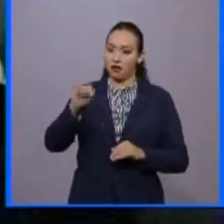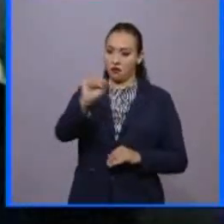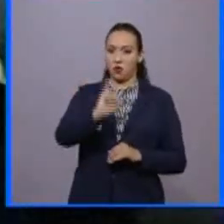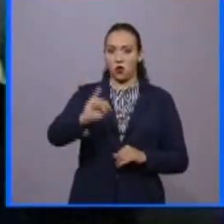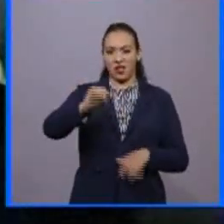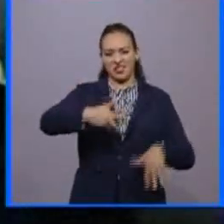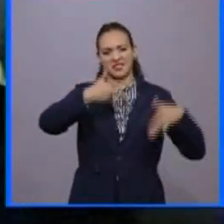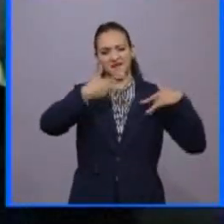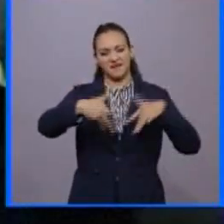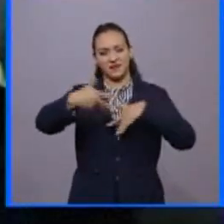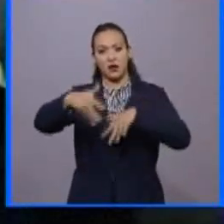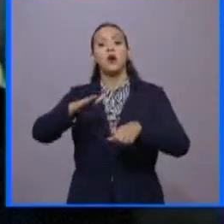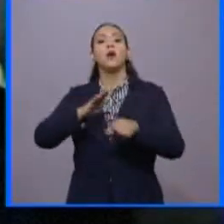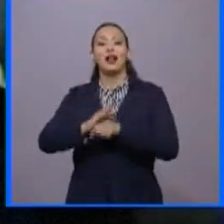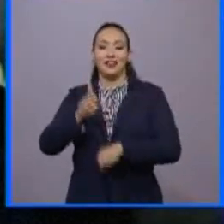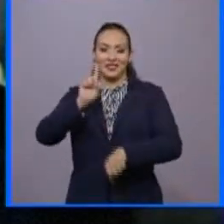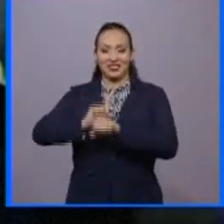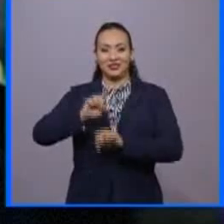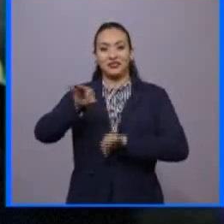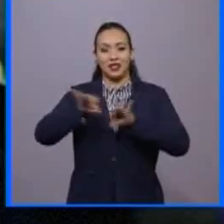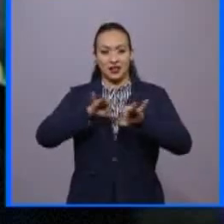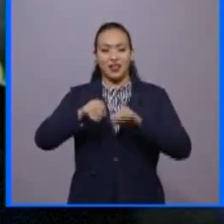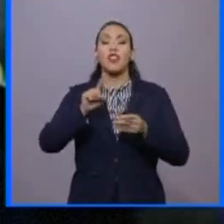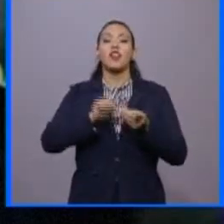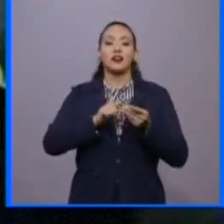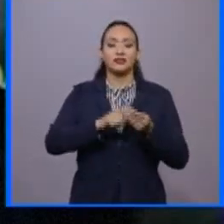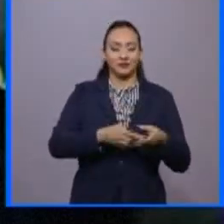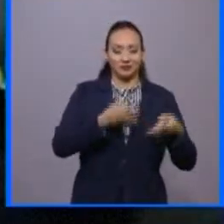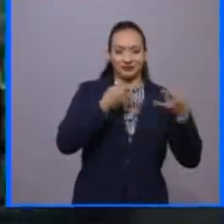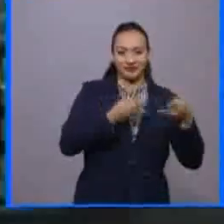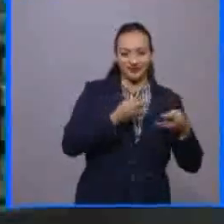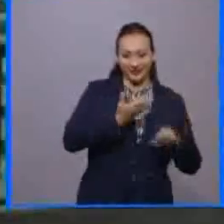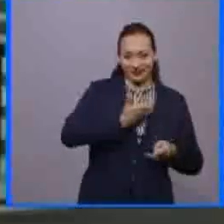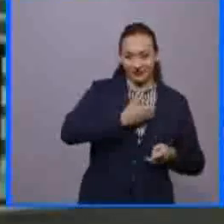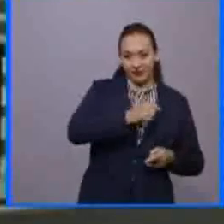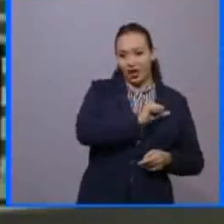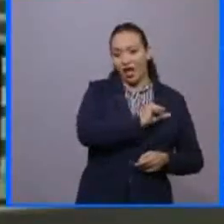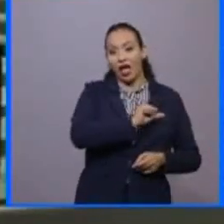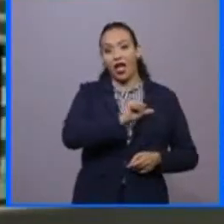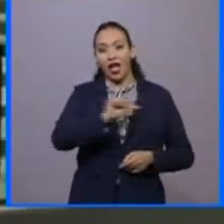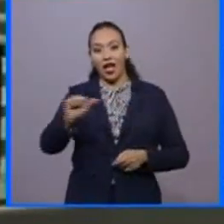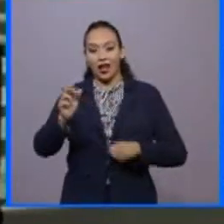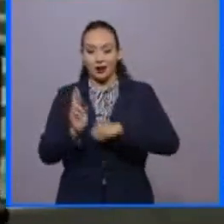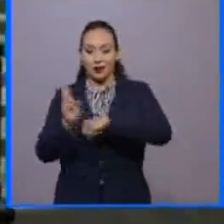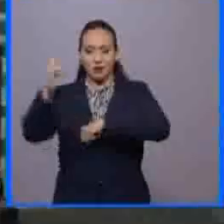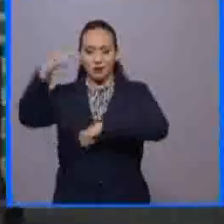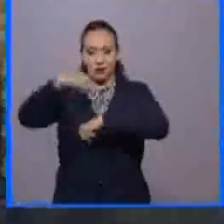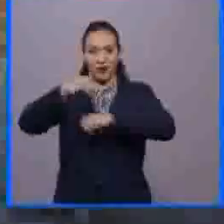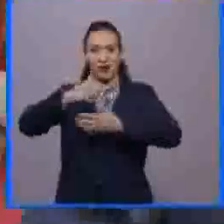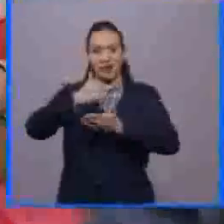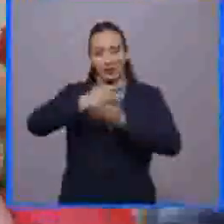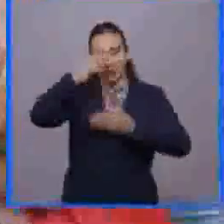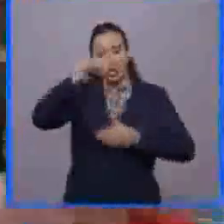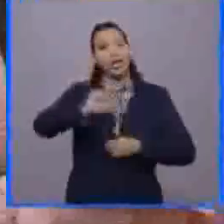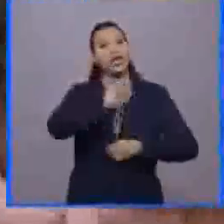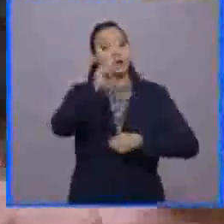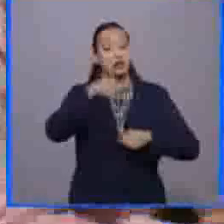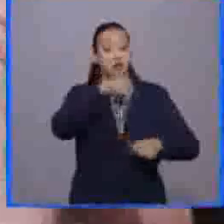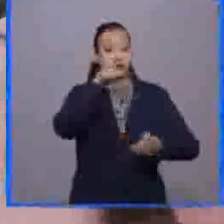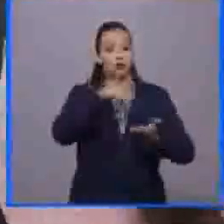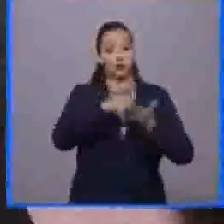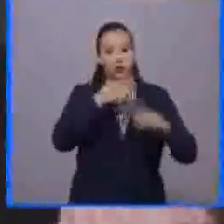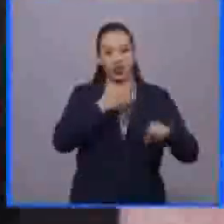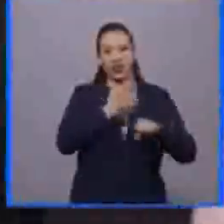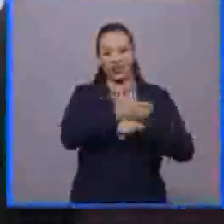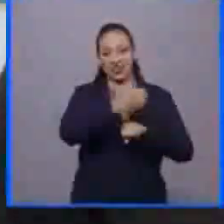jueves en el marco del Día del Trabajo del Zócalo al Monumento a la Revolución, que se replicará en otras 21 ciudades de la